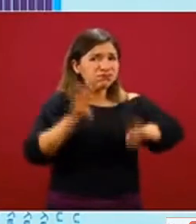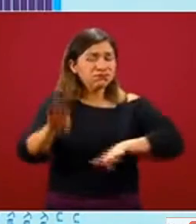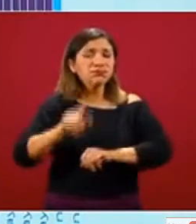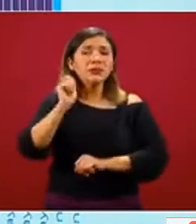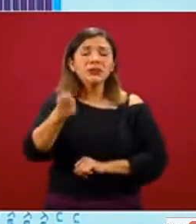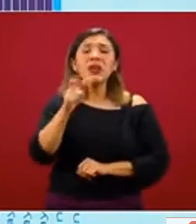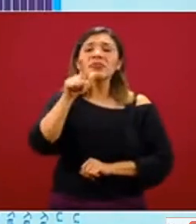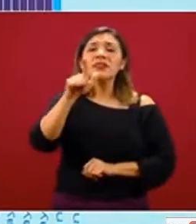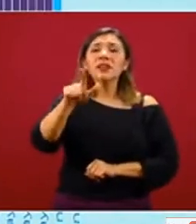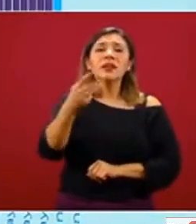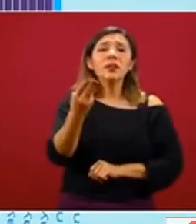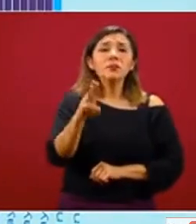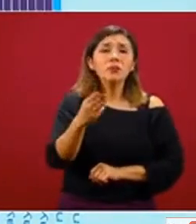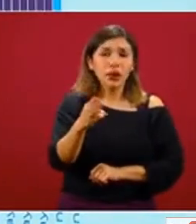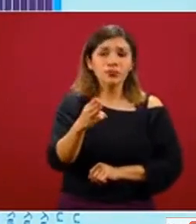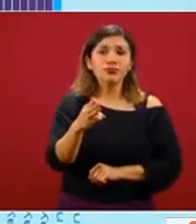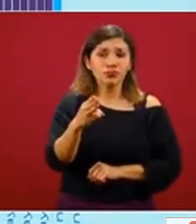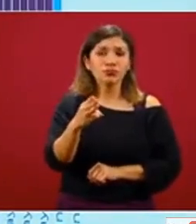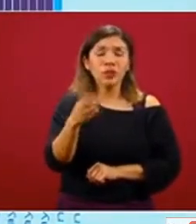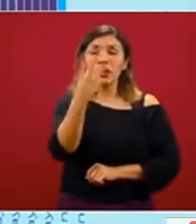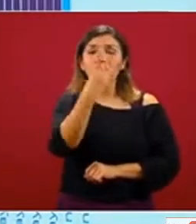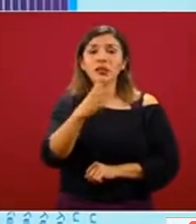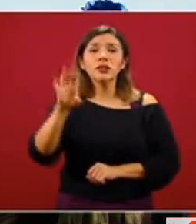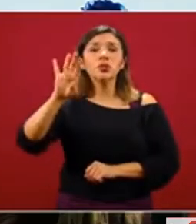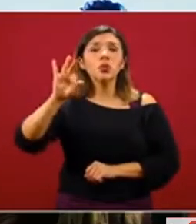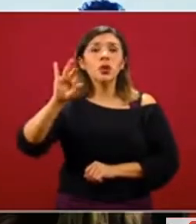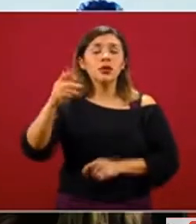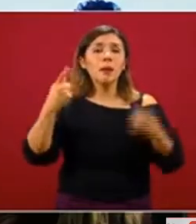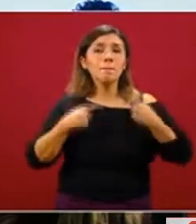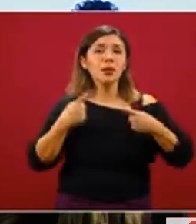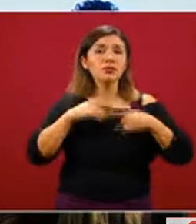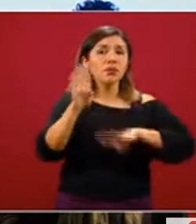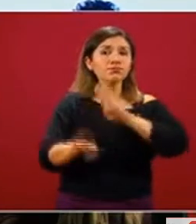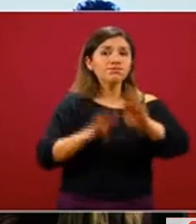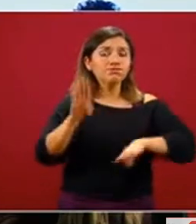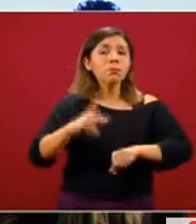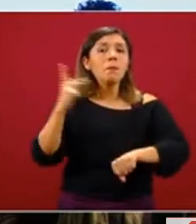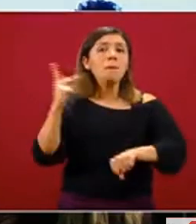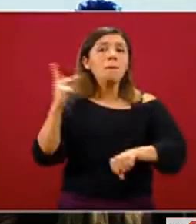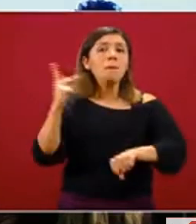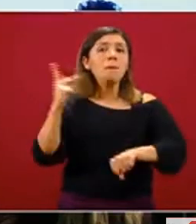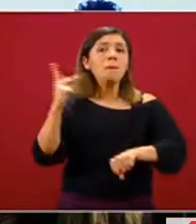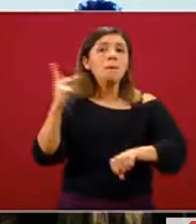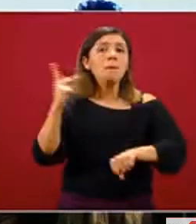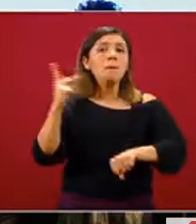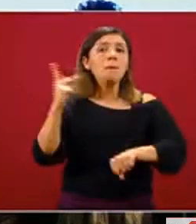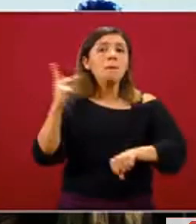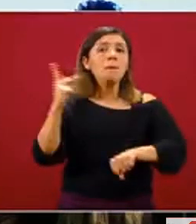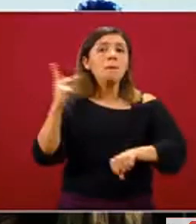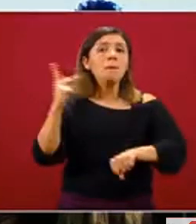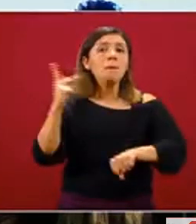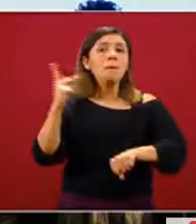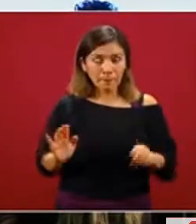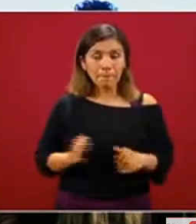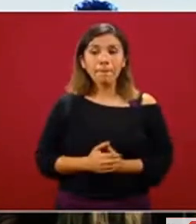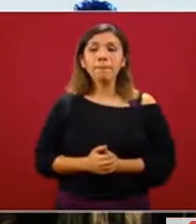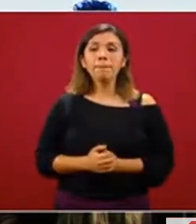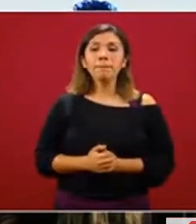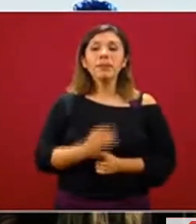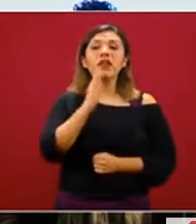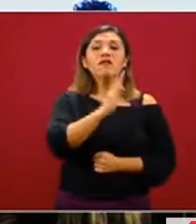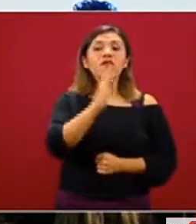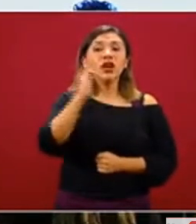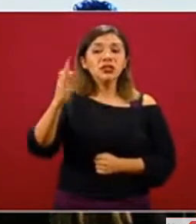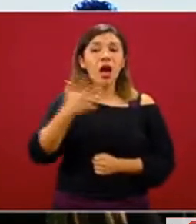el 17 de mayo, con 340 defunciones ocurridas en esa fecha. Aquí están las